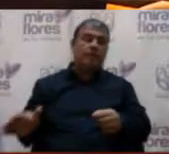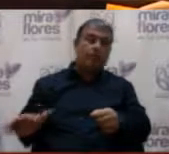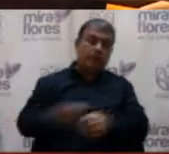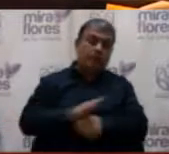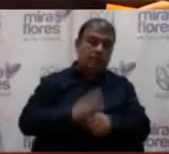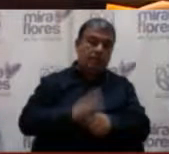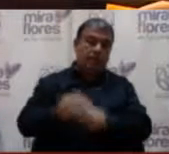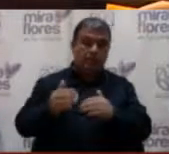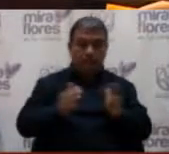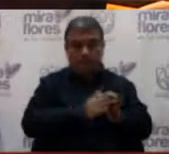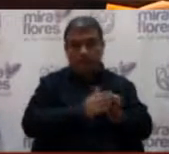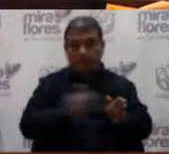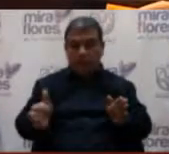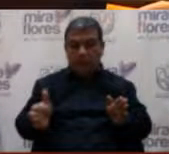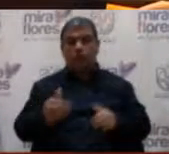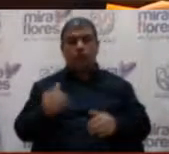municipal